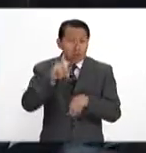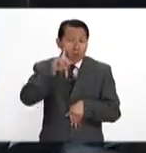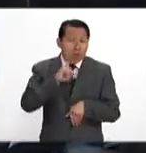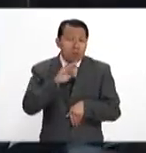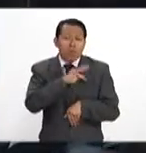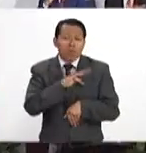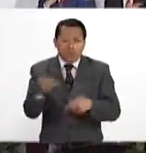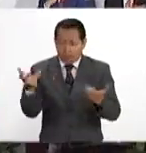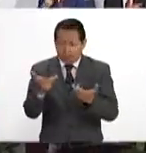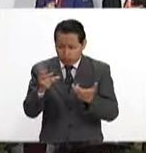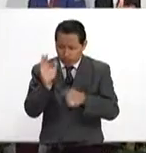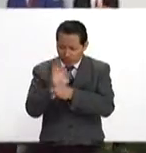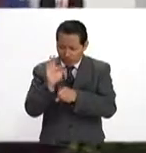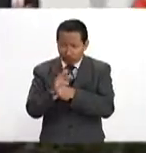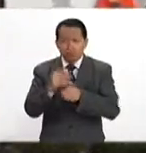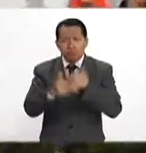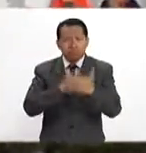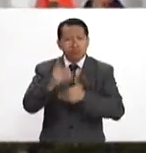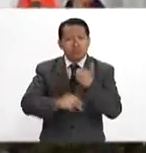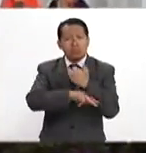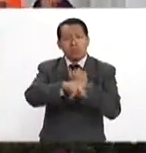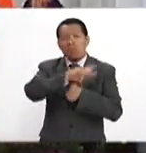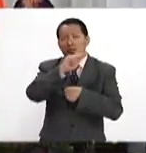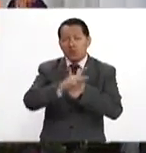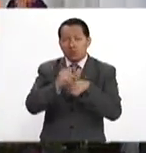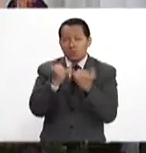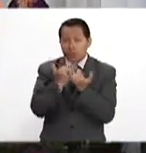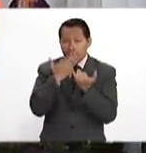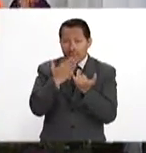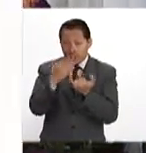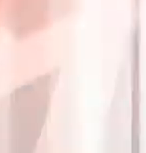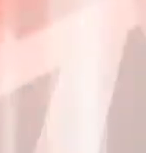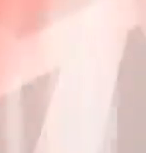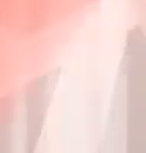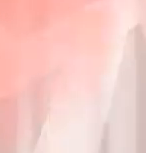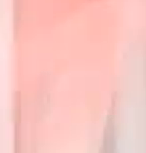los países y destacó los avances de México en los últimos años.